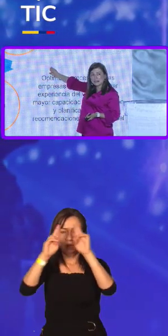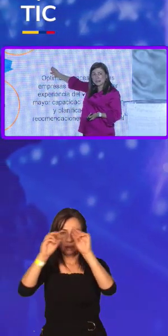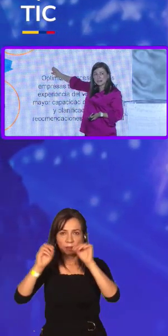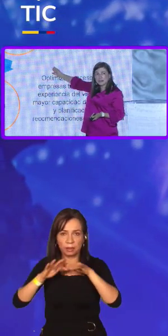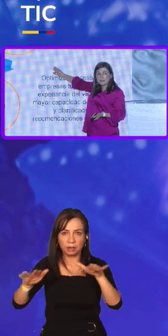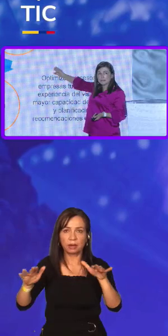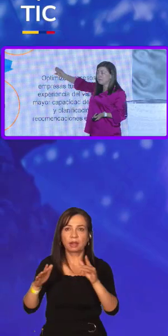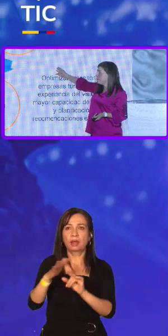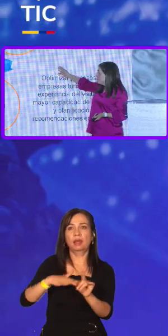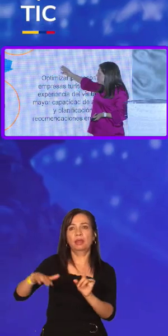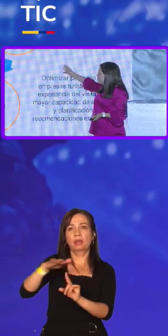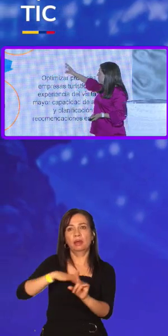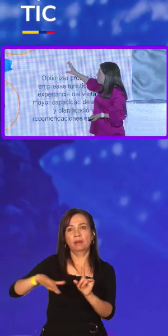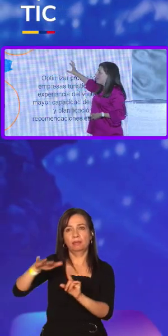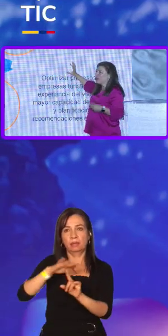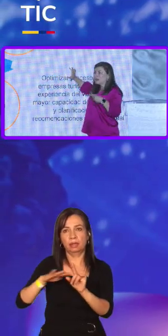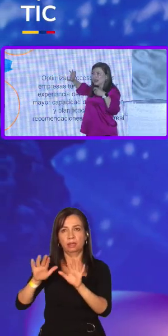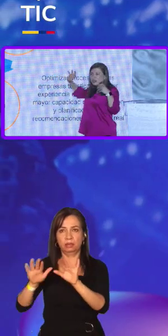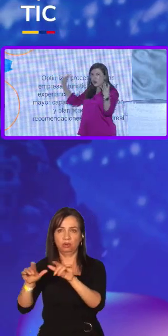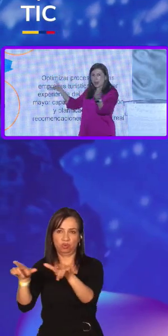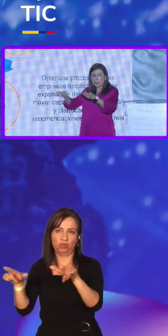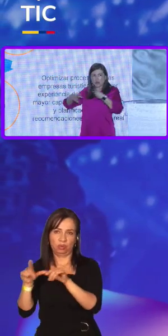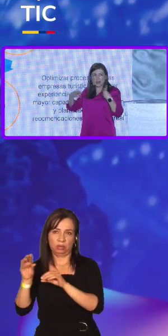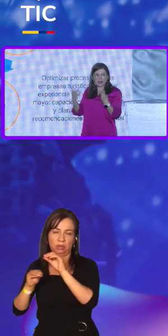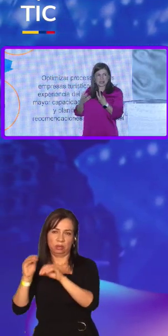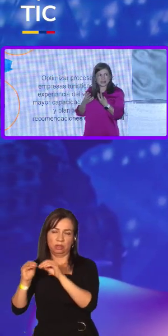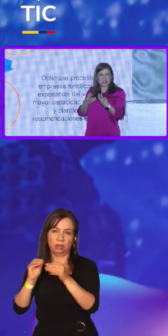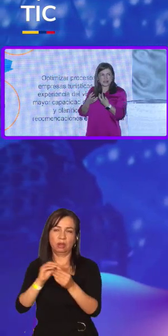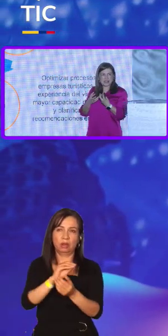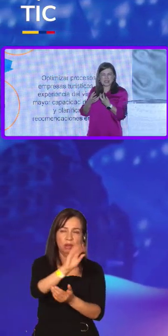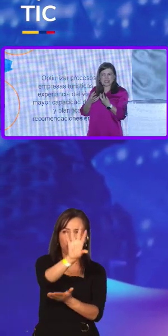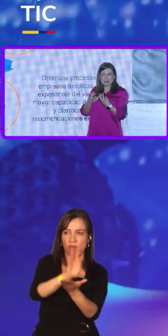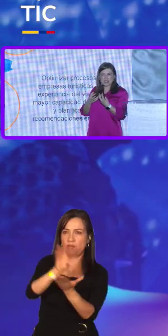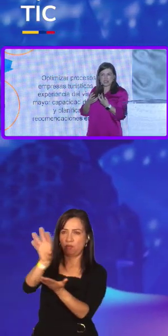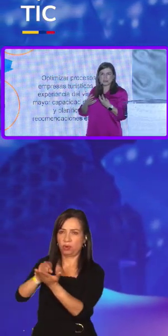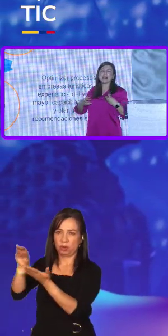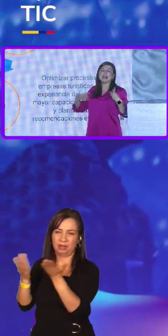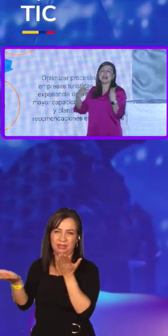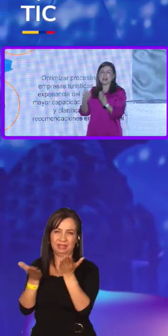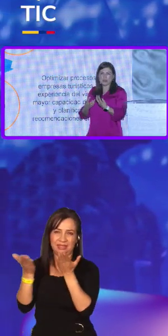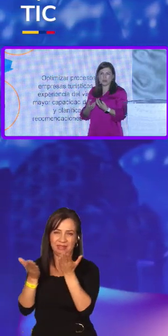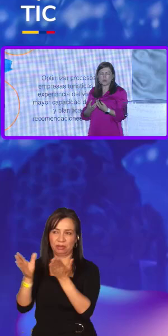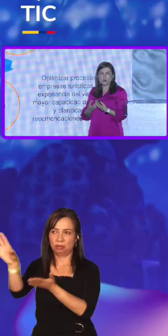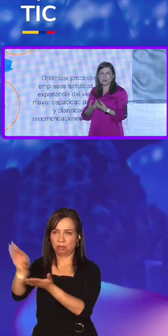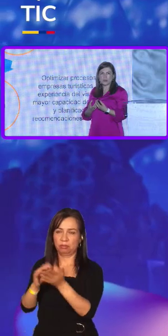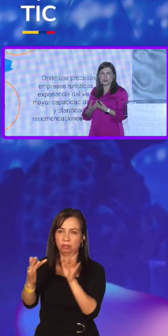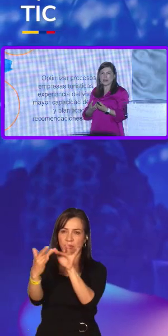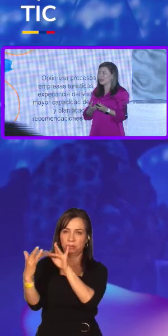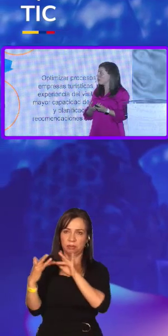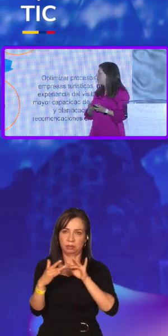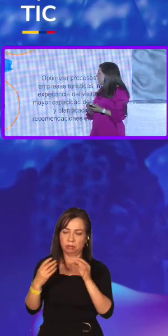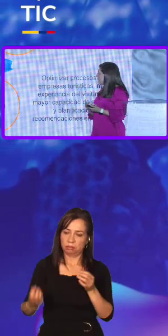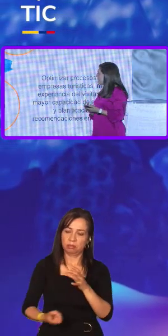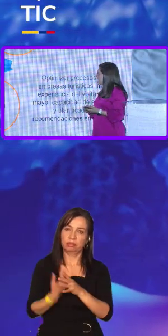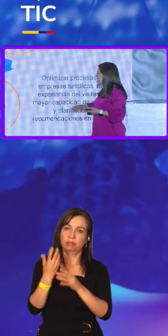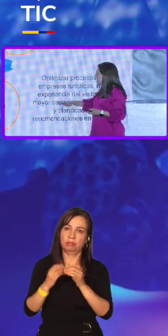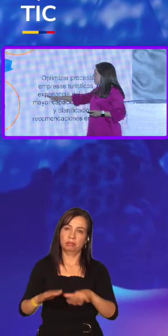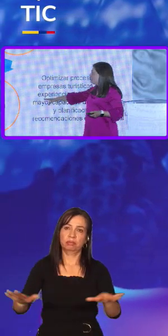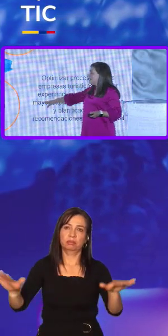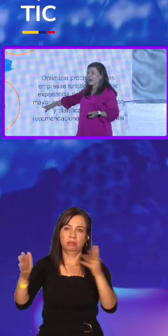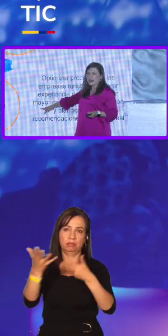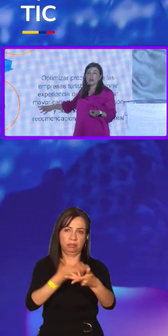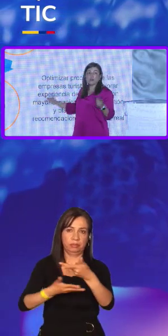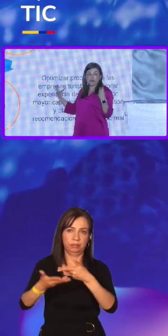alimenta un marketplace, donde pone en contacto a proveedores de diferentes servicios para generar una